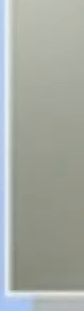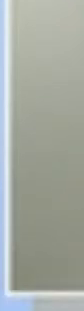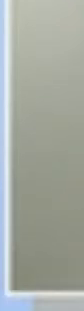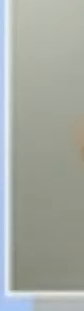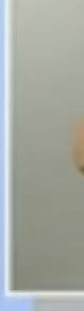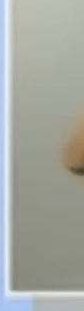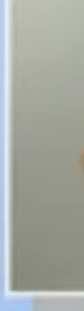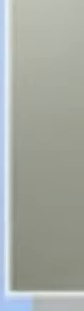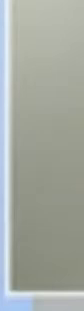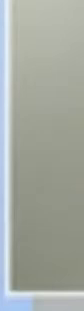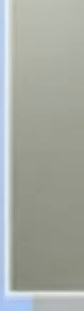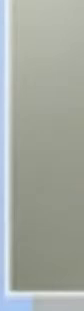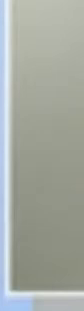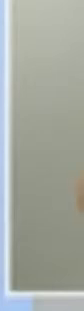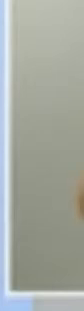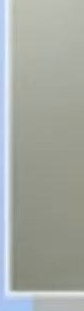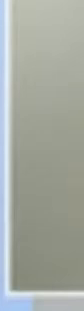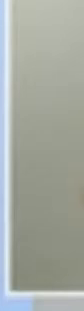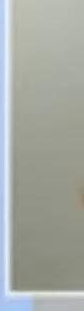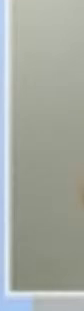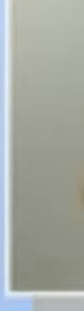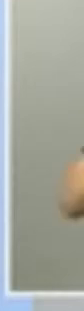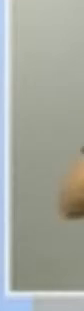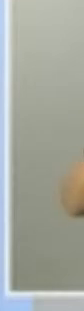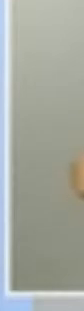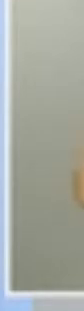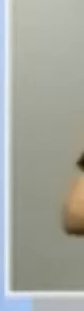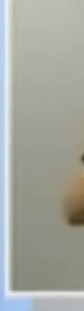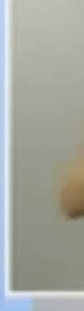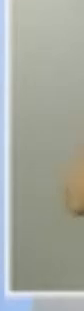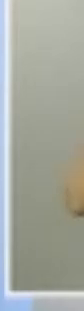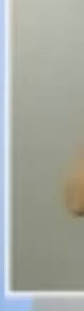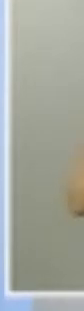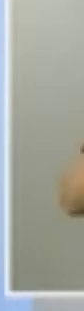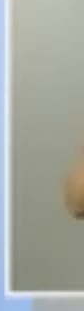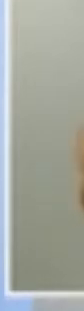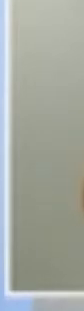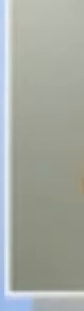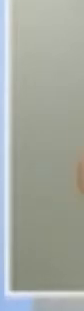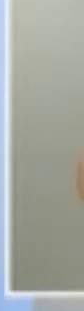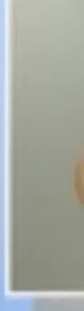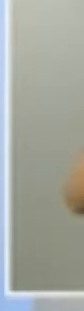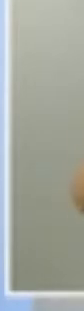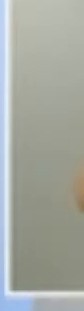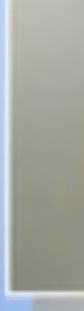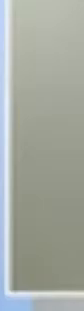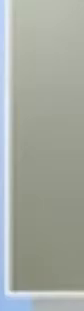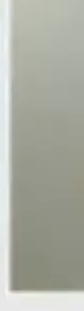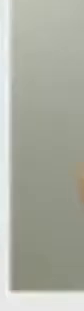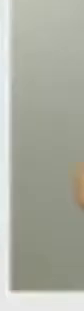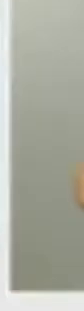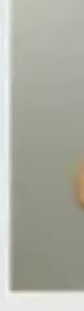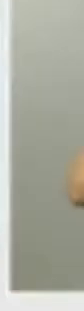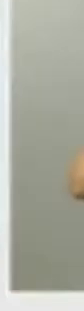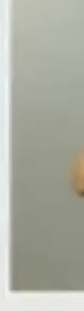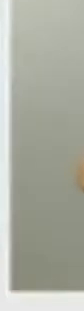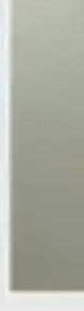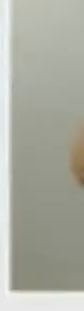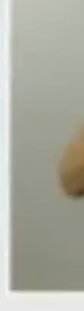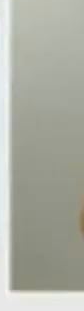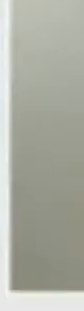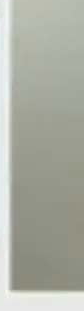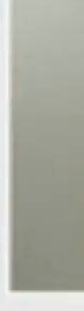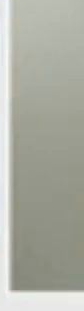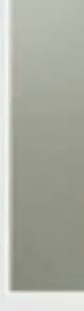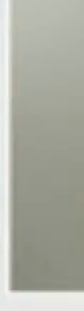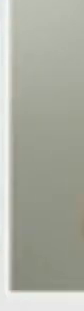nos ayude a evaluar y podamos ir mejorando la prestación a partir de sus resultados. Y eso nos lleva al último punto, que es